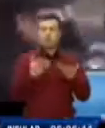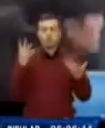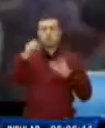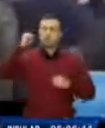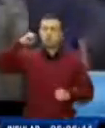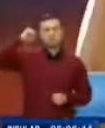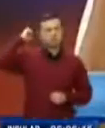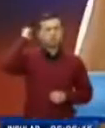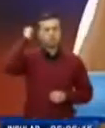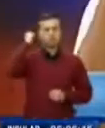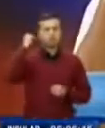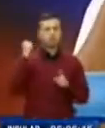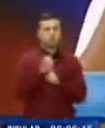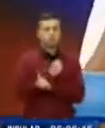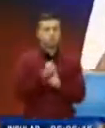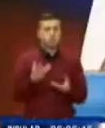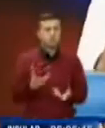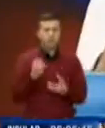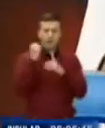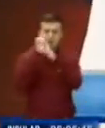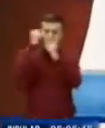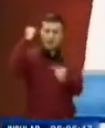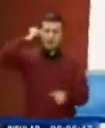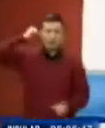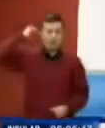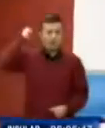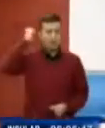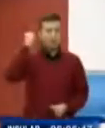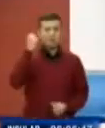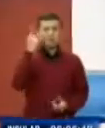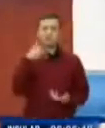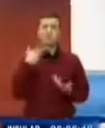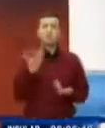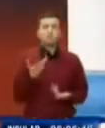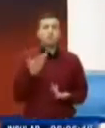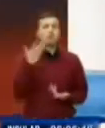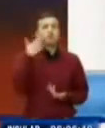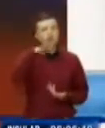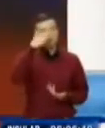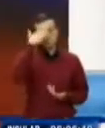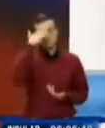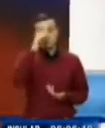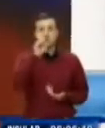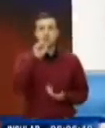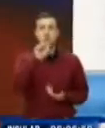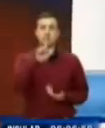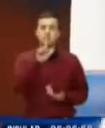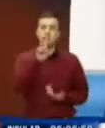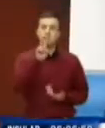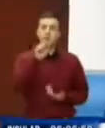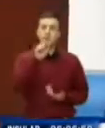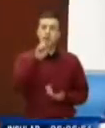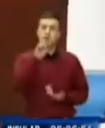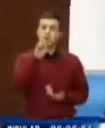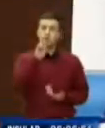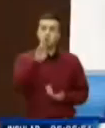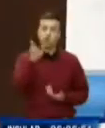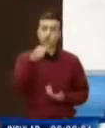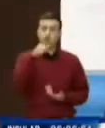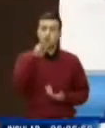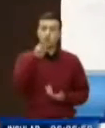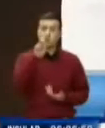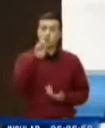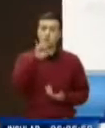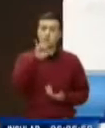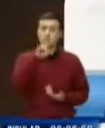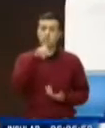para agredir. Van con lanzas. Lo que uno entiende es que hay gente muy identificada, un Salvador Quispe. ¿Está detenido Salvador Quispe? Si con una lanza